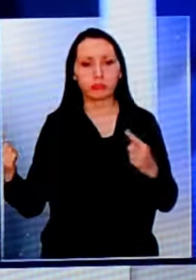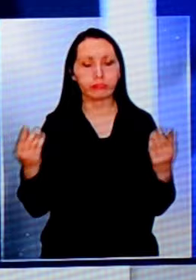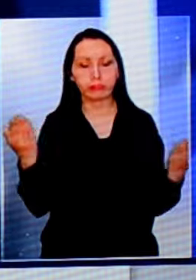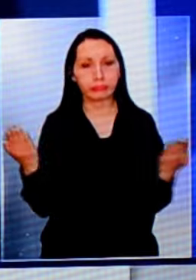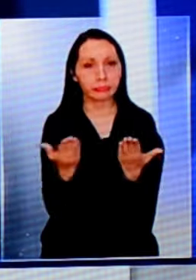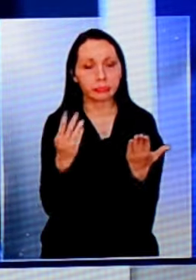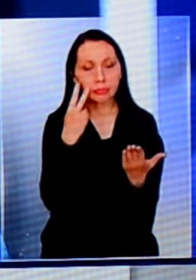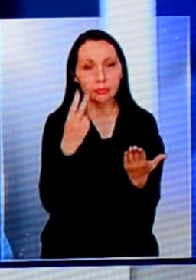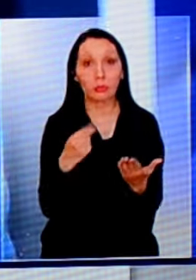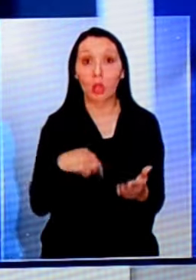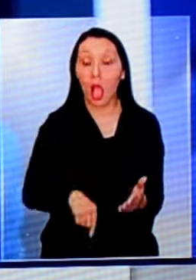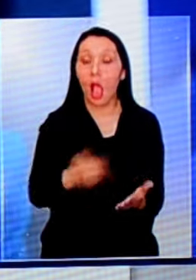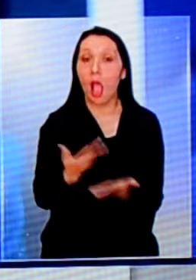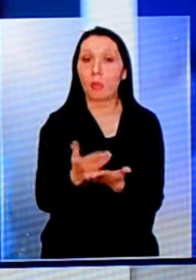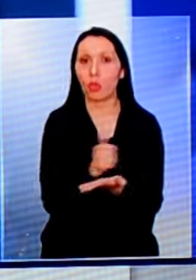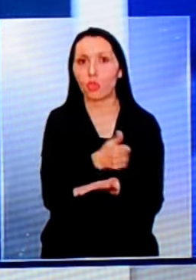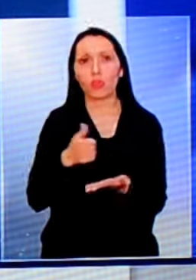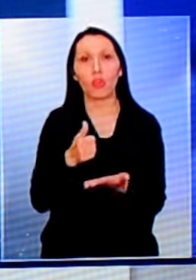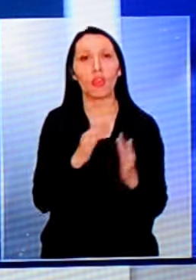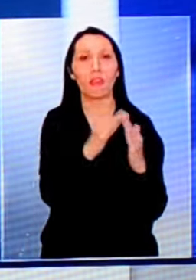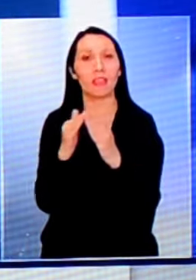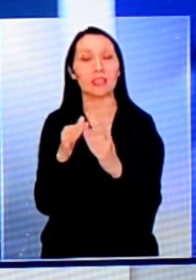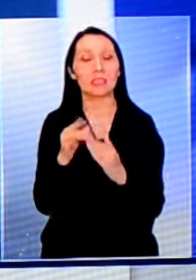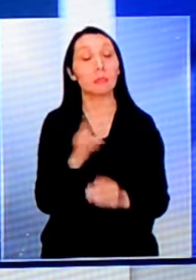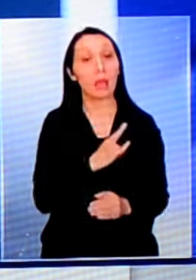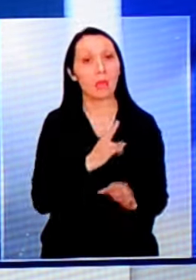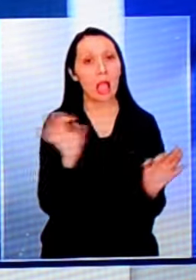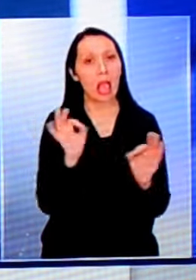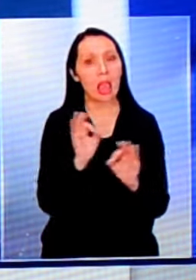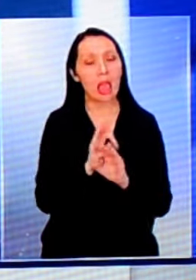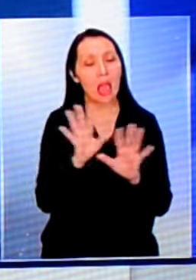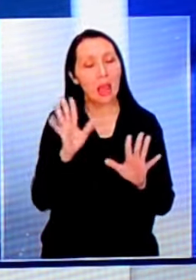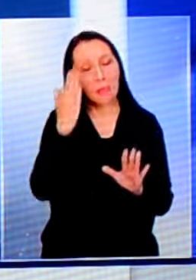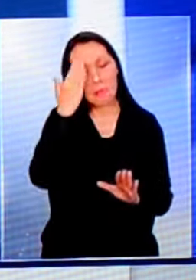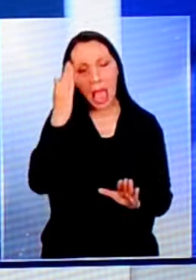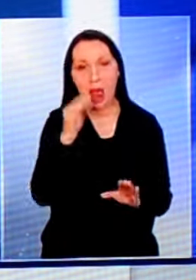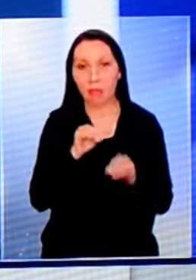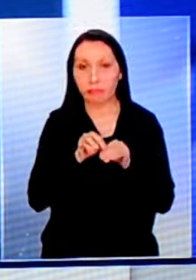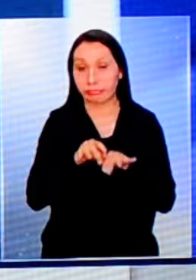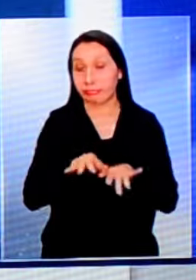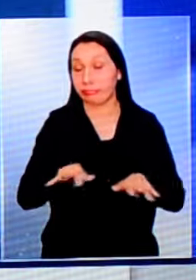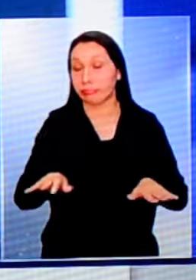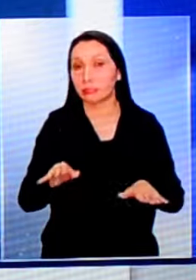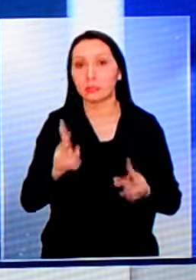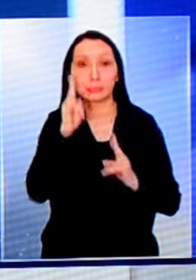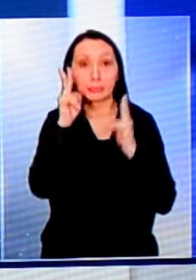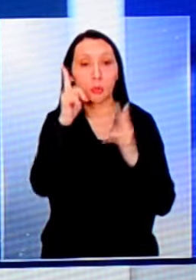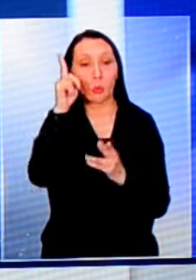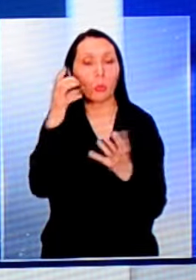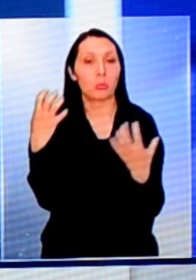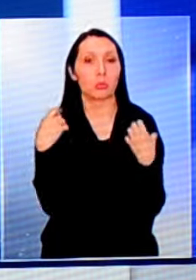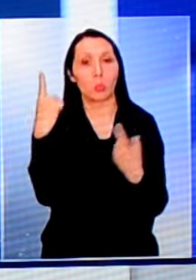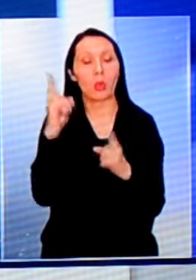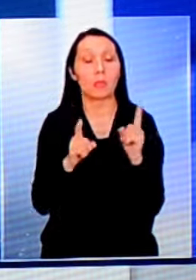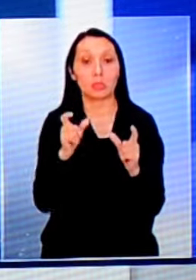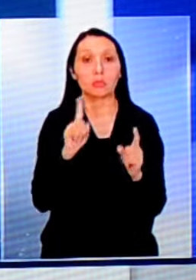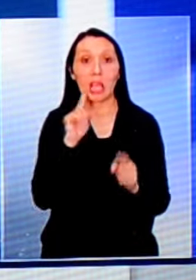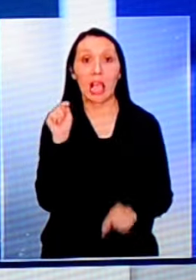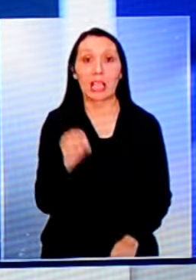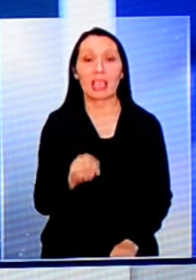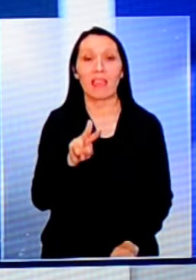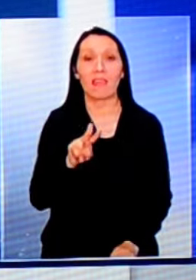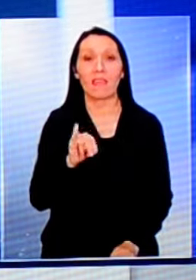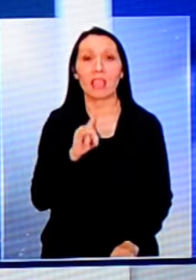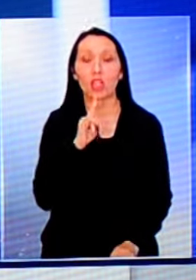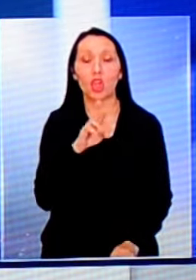yo quiero aprovechar de decirle a todos los vecinos de Maipú de aclarar un mal rumor de que, bueno, que es responsable una persona de los candidatos que está acá, que es Vitori,